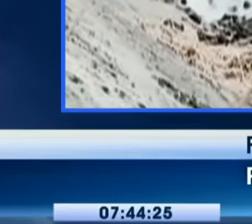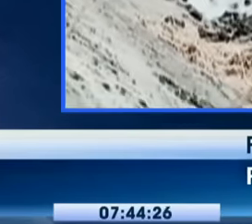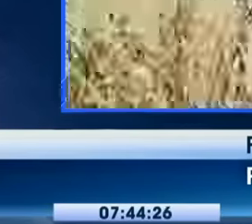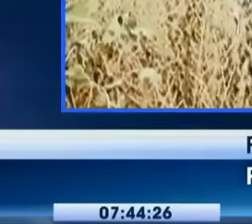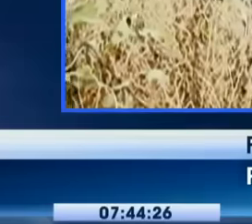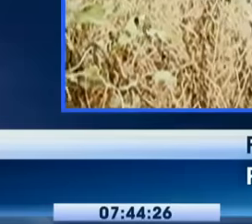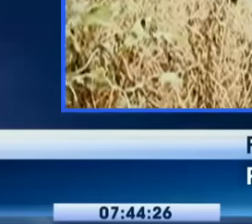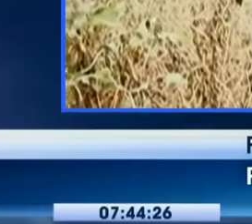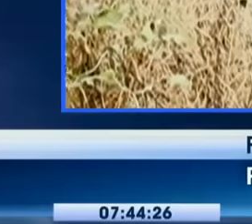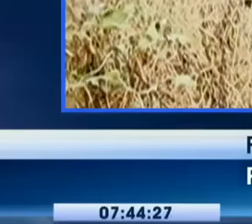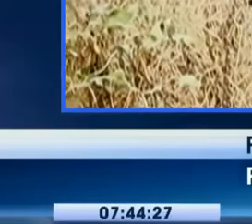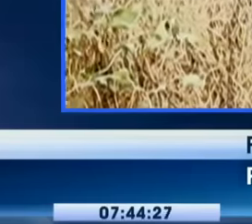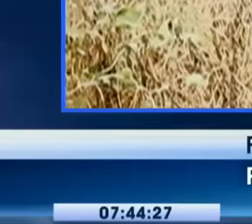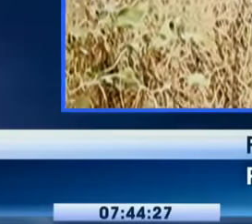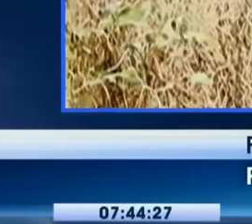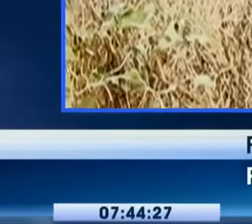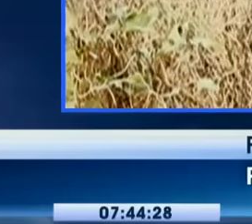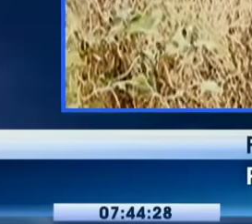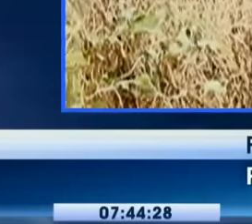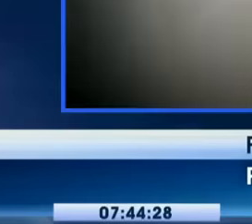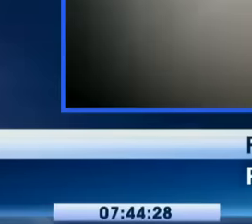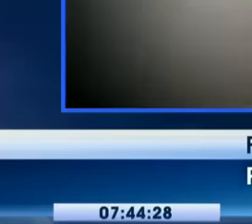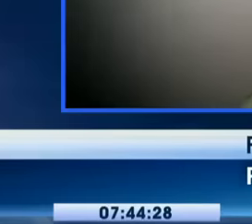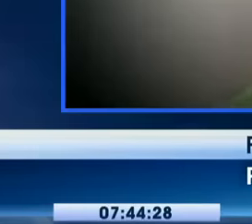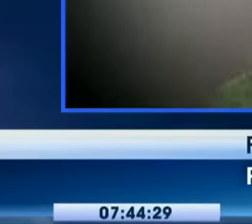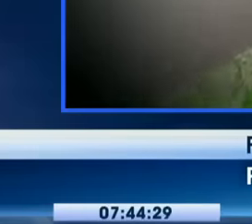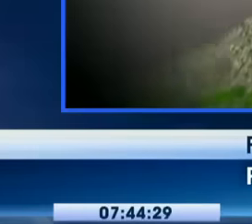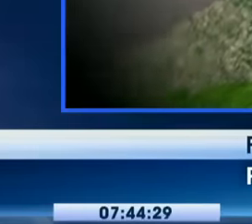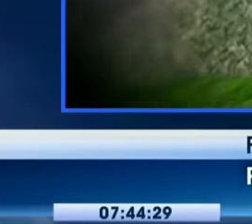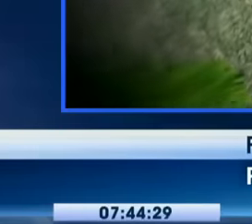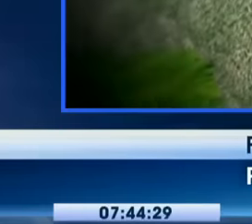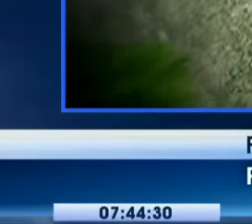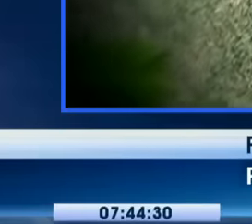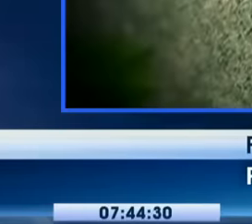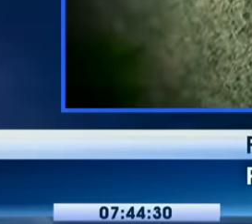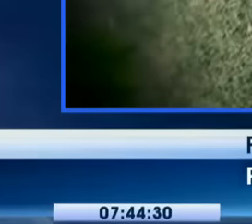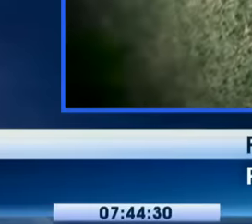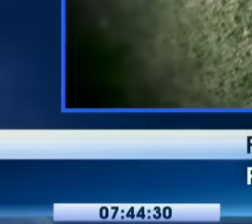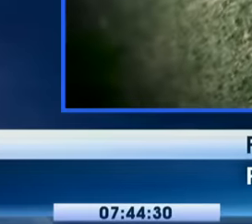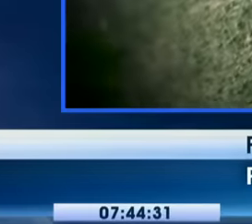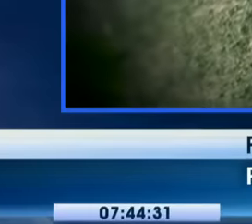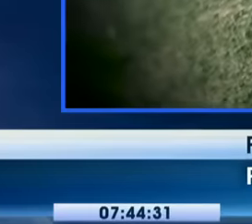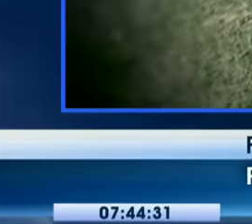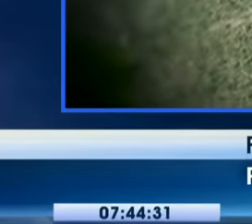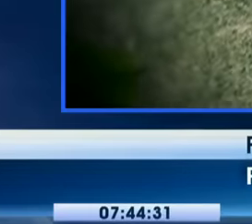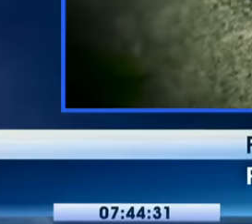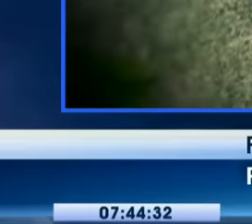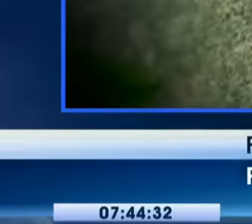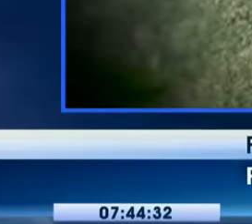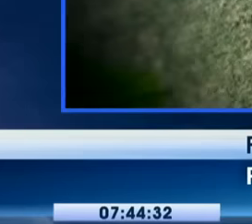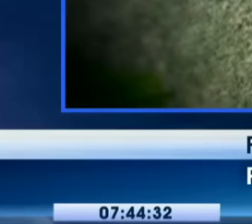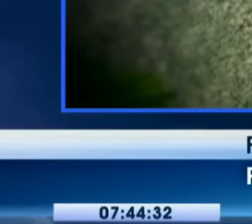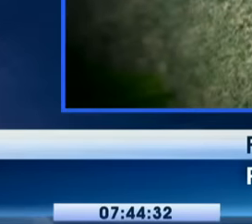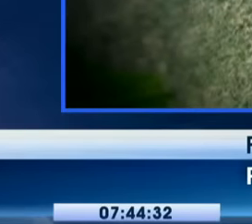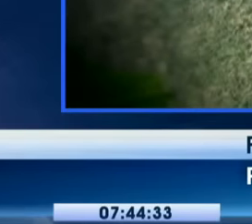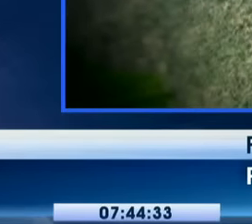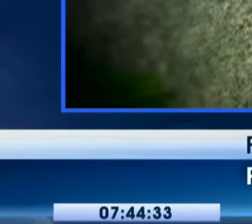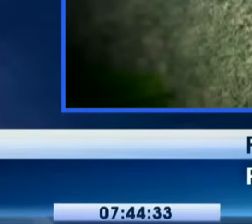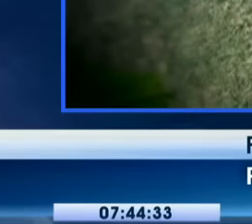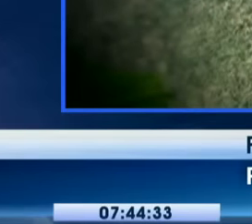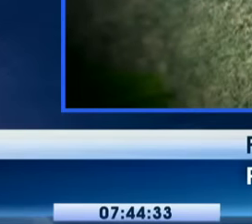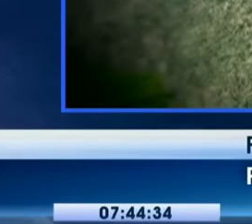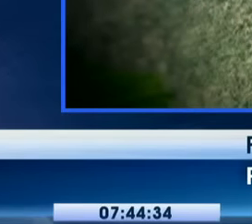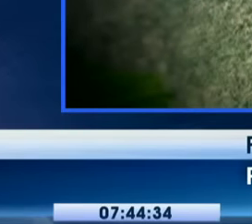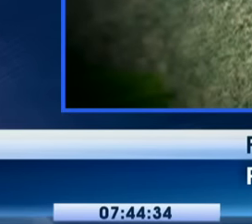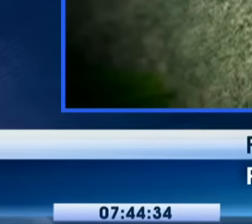oiga, me imagino como yo, como todos que conocimos este caso, no nos reponemos de cómo mataron a este niño.